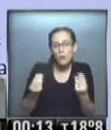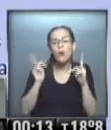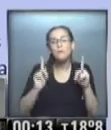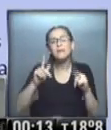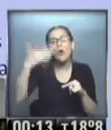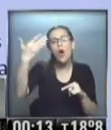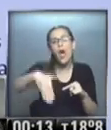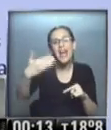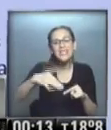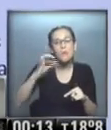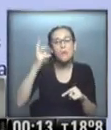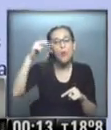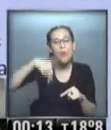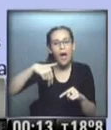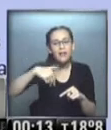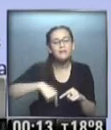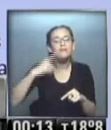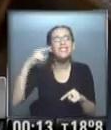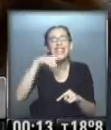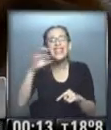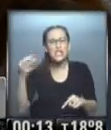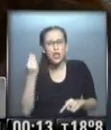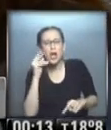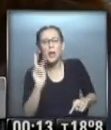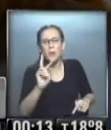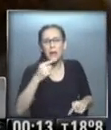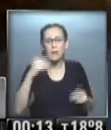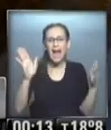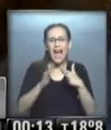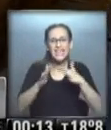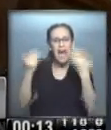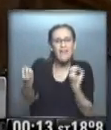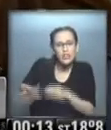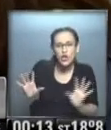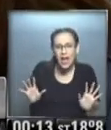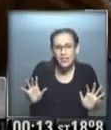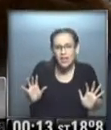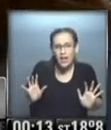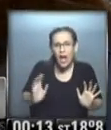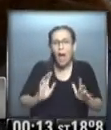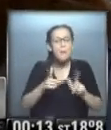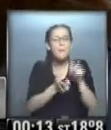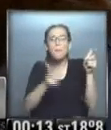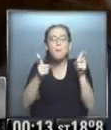encontró? Una casa semiabandonada, media despintada, con arriba una casa prefabricada.